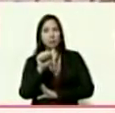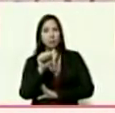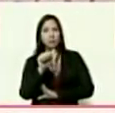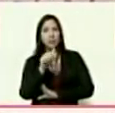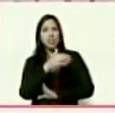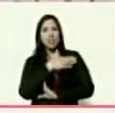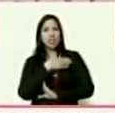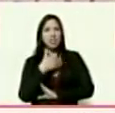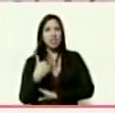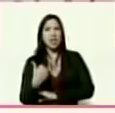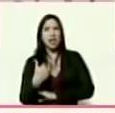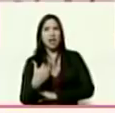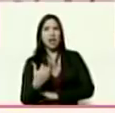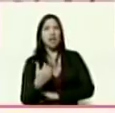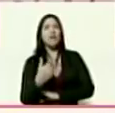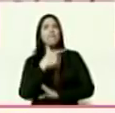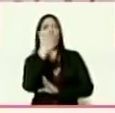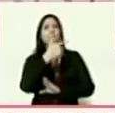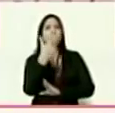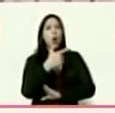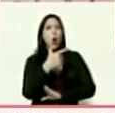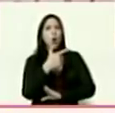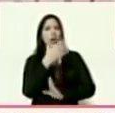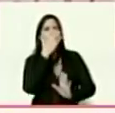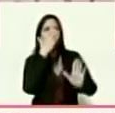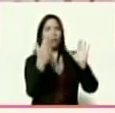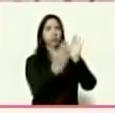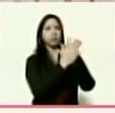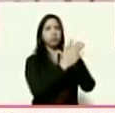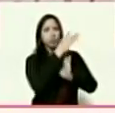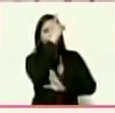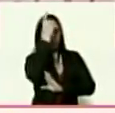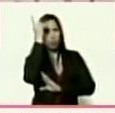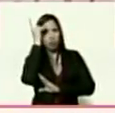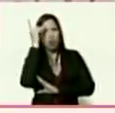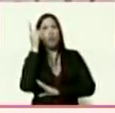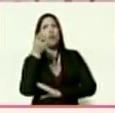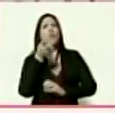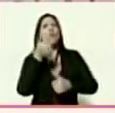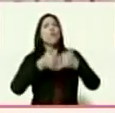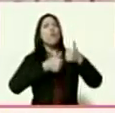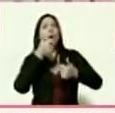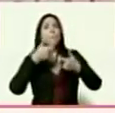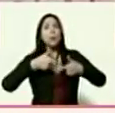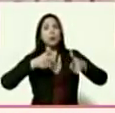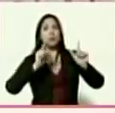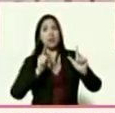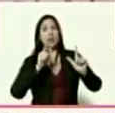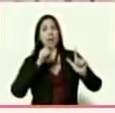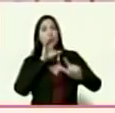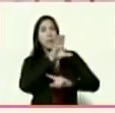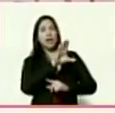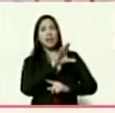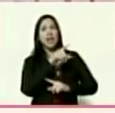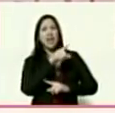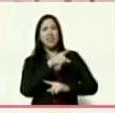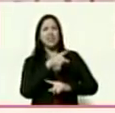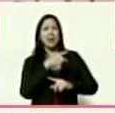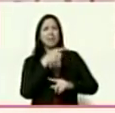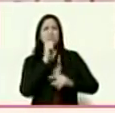directamente a usted. ¿Cuál posibilidad existen en este país que esta gente siga haciendo,